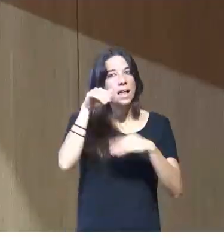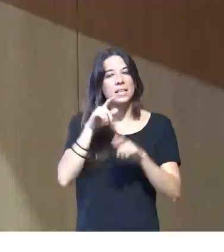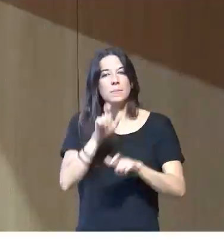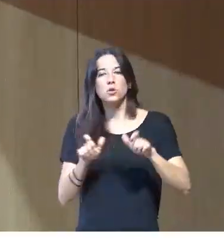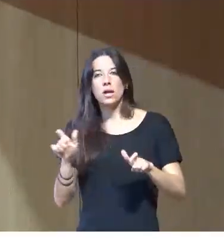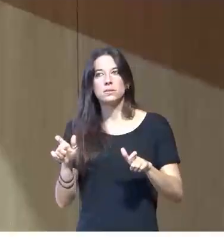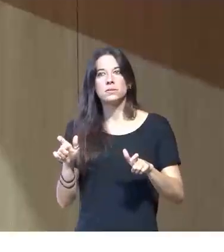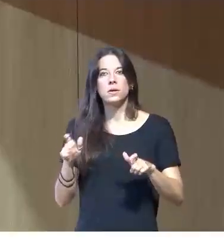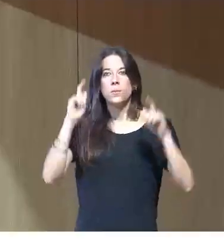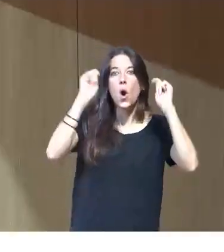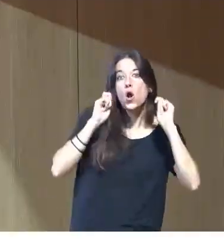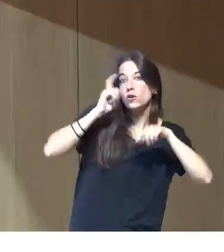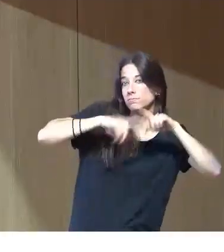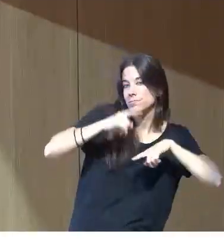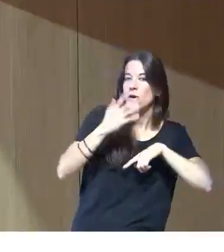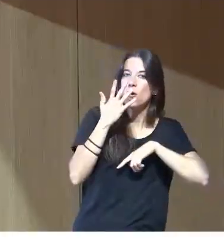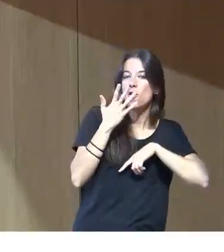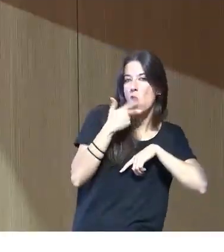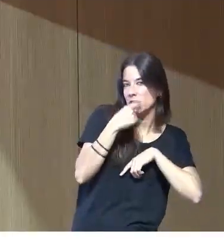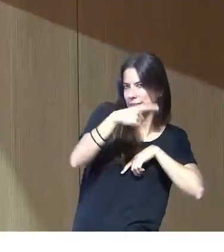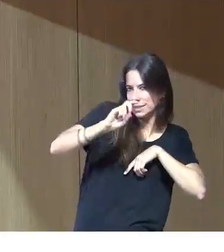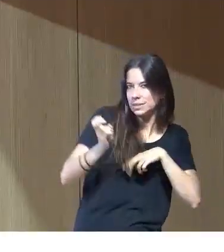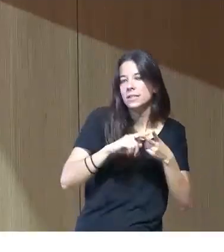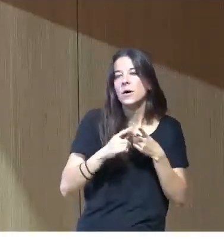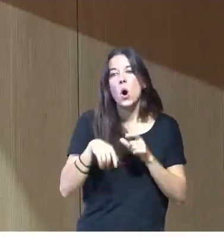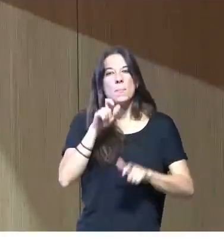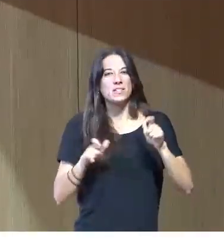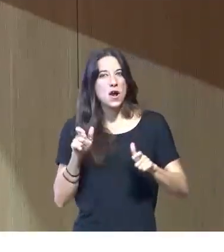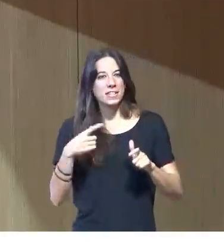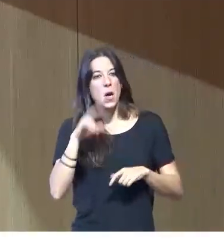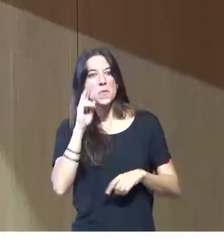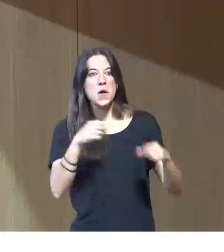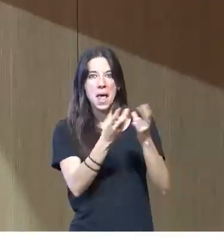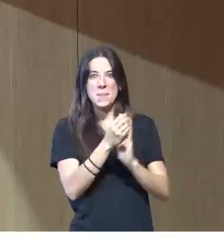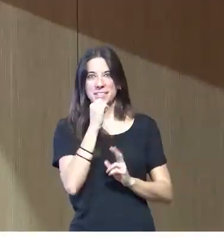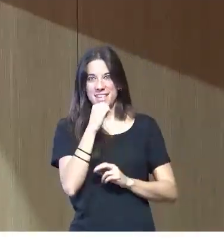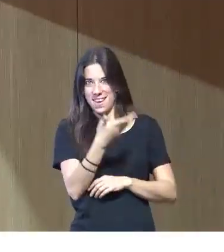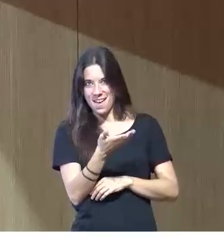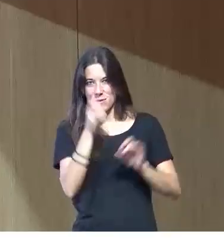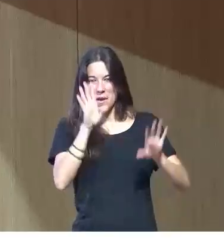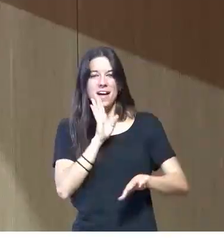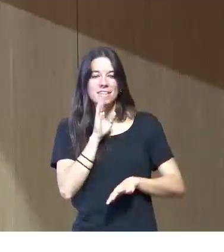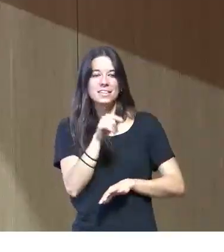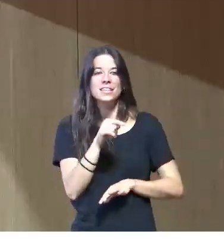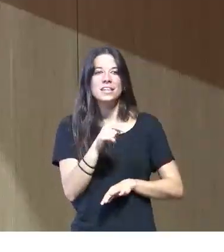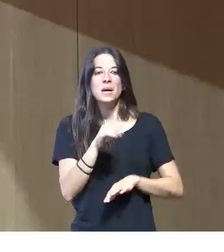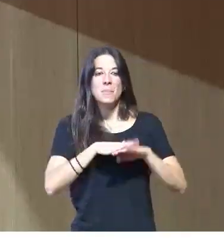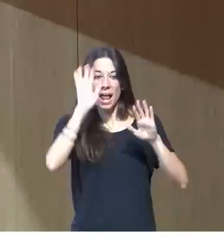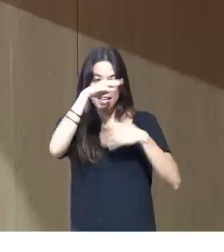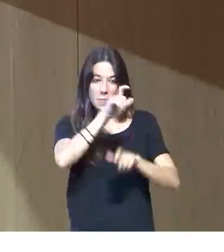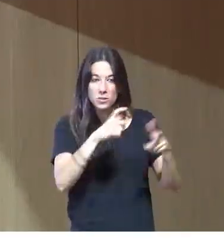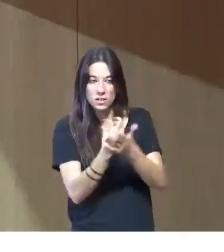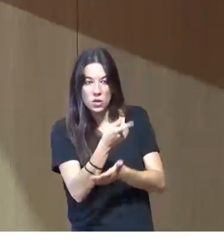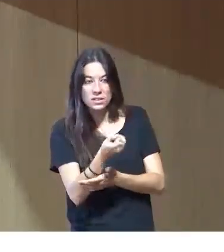distintos gorros bañistas o personas que nos podemos encontrar en una piscina yo creo que este proyecto ha inserta